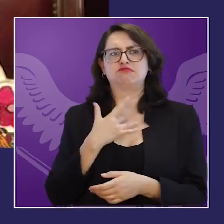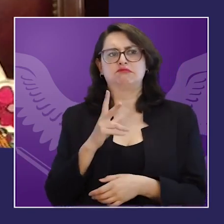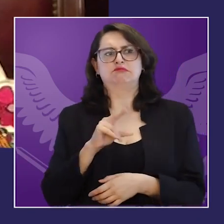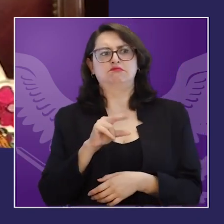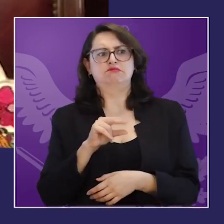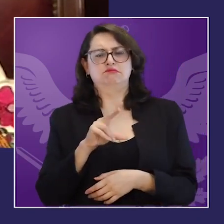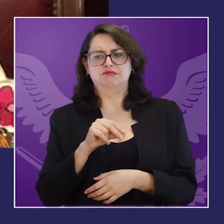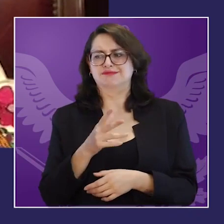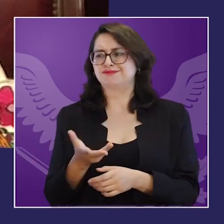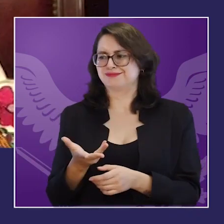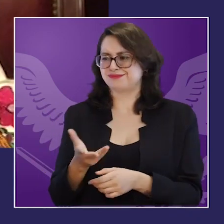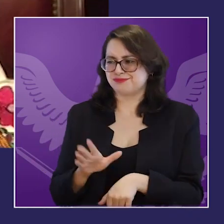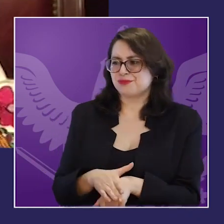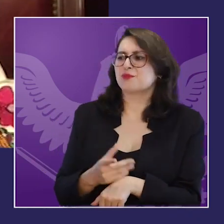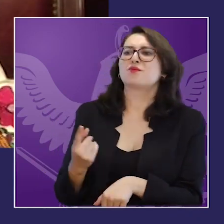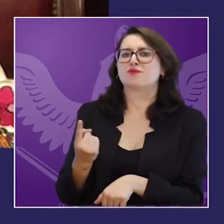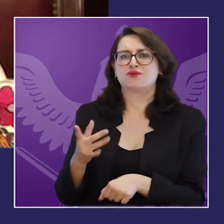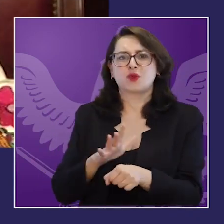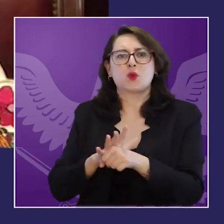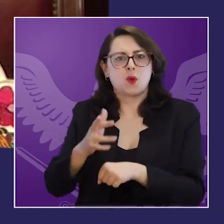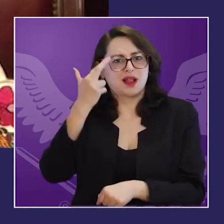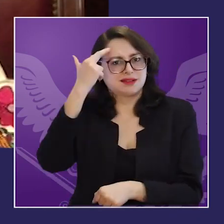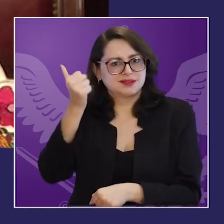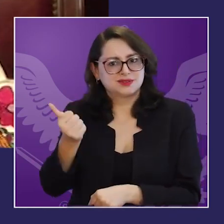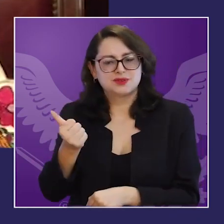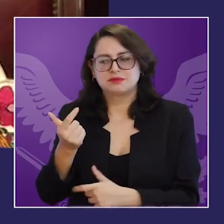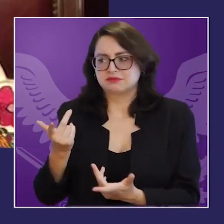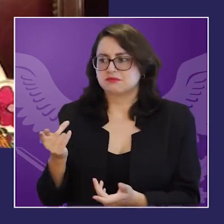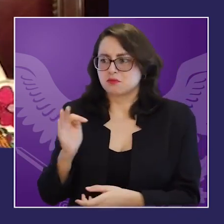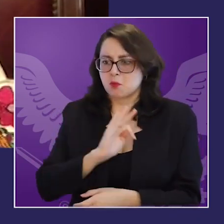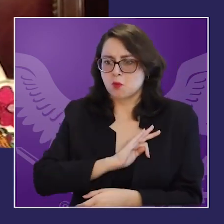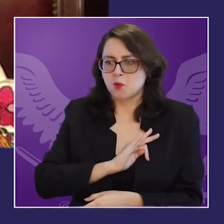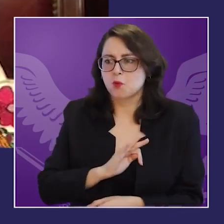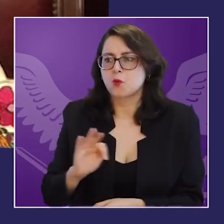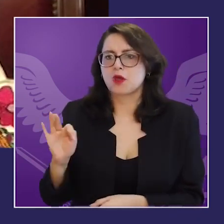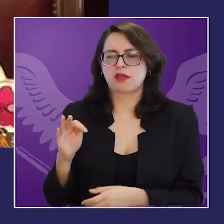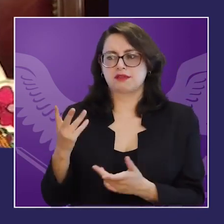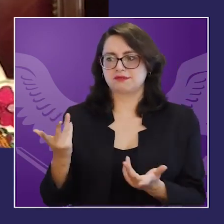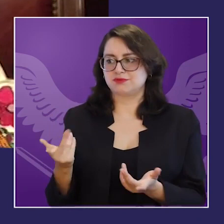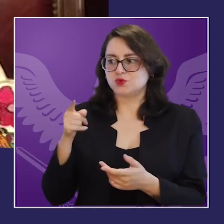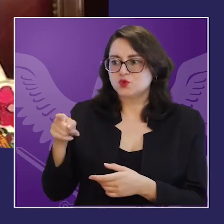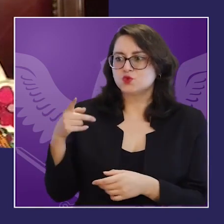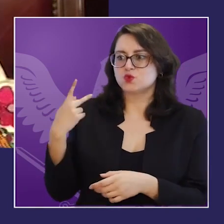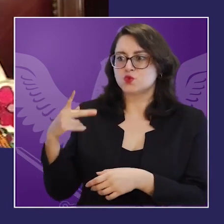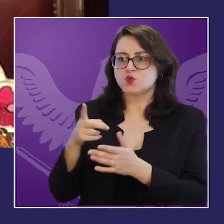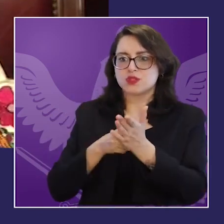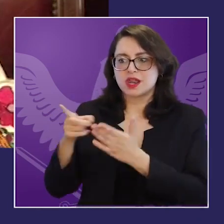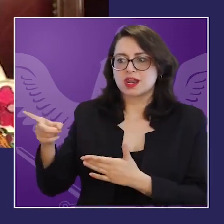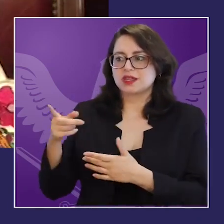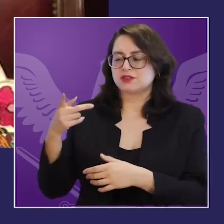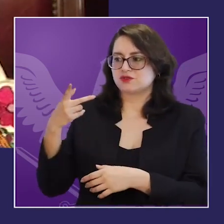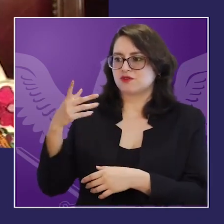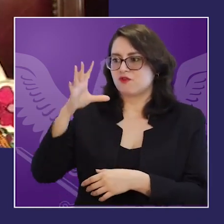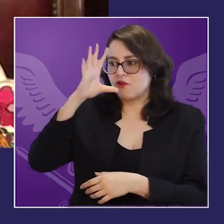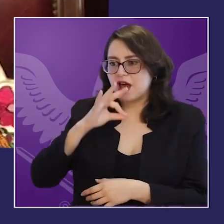como merecedoras de una reparación económica a la hora de pensar que fuimos cercenadas en nuestro plan de vida o